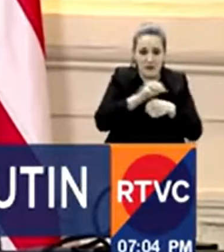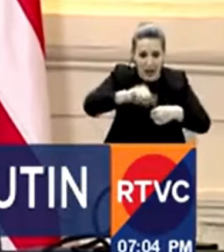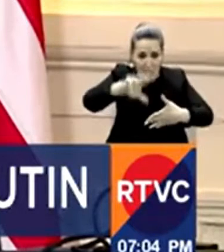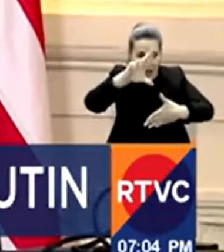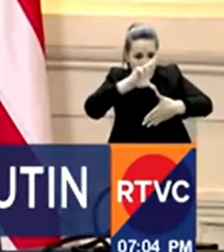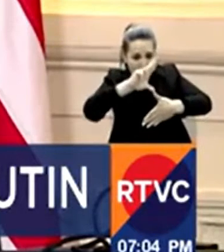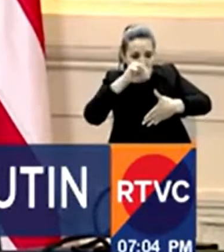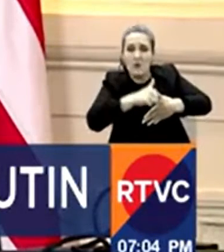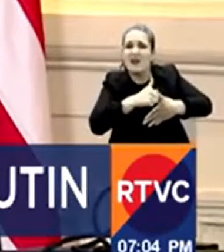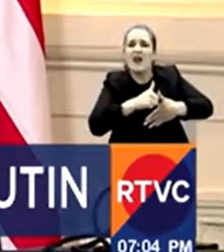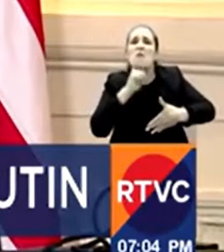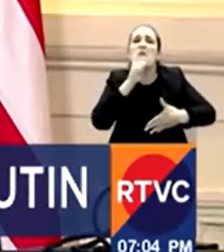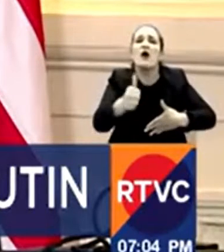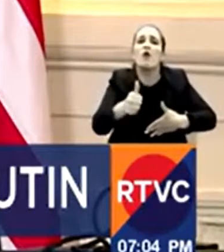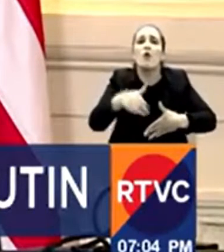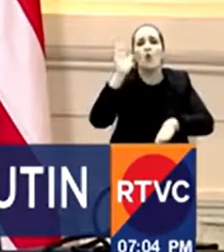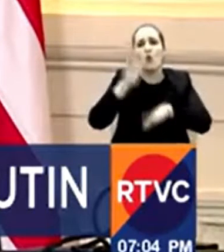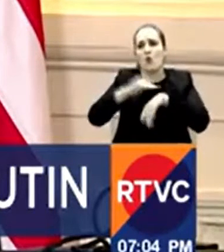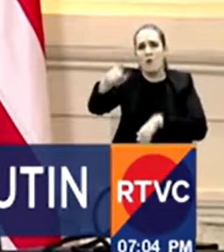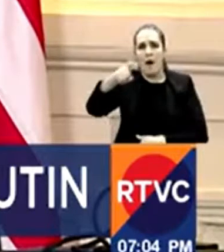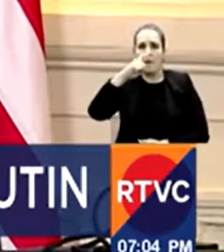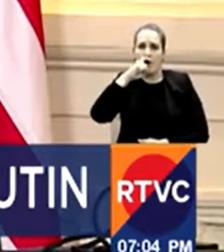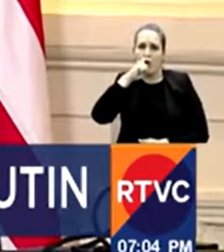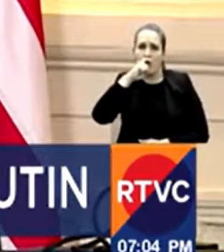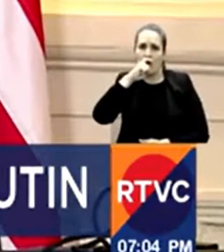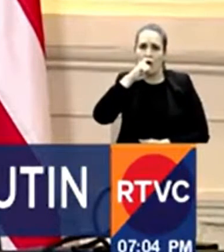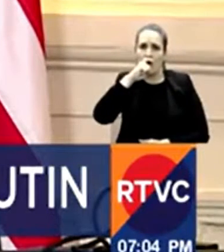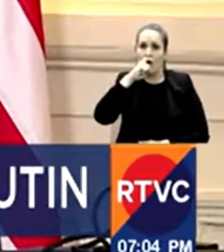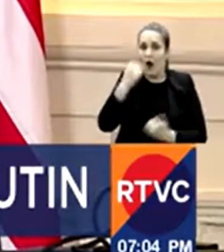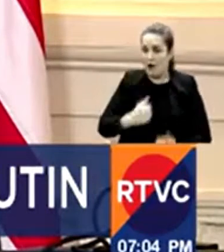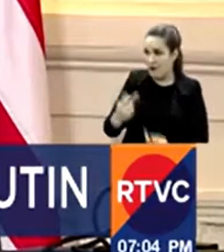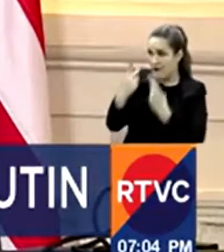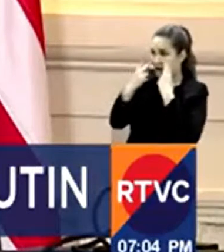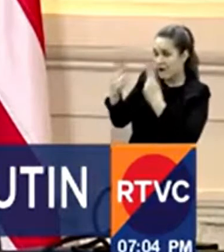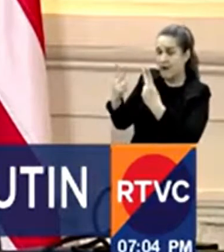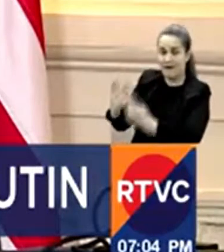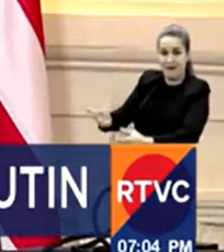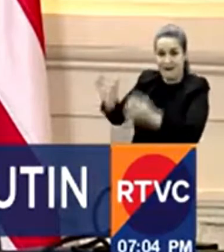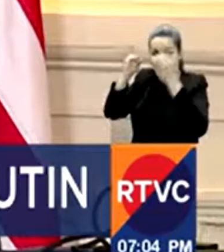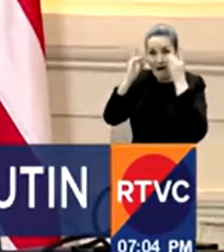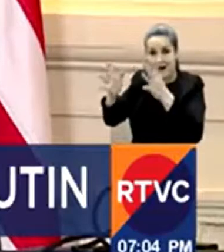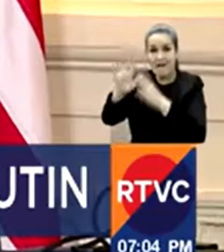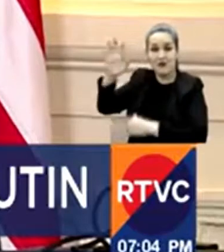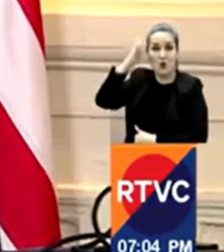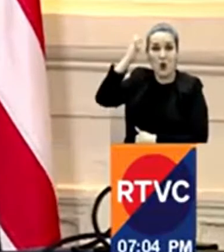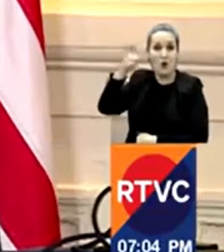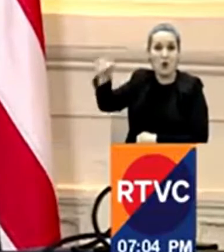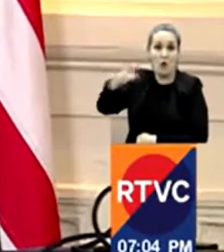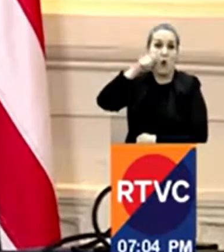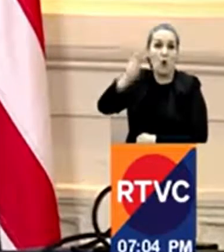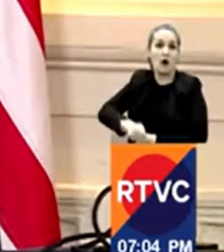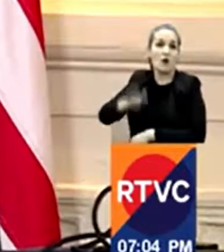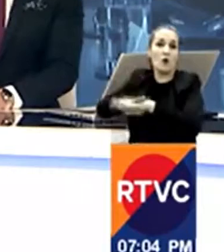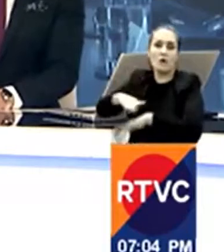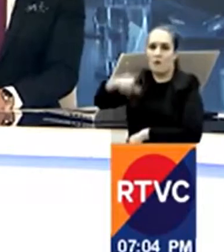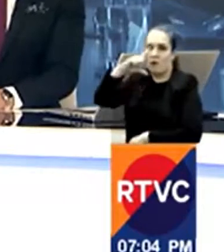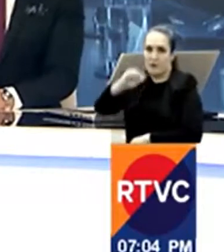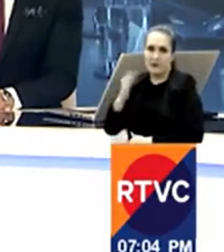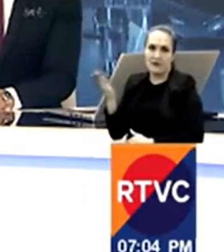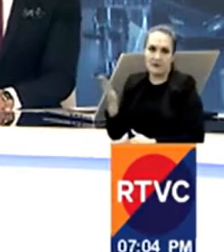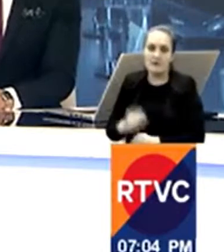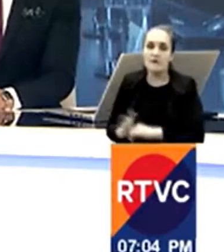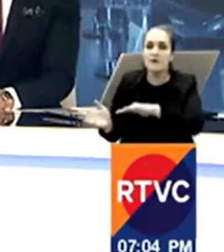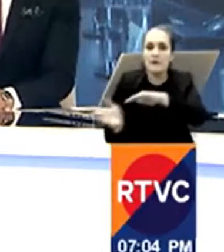Latinoamérica, Nicolás Maduro, y hoy estamos viendo una de las crisis migratorias más estruendosas que haya vivido Europa en su historia reciente.